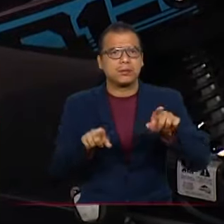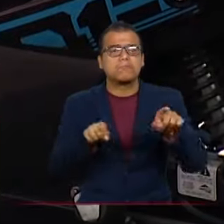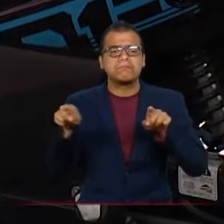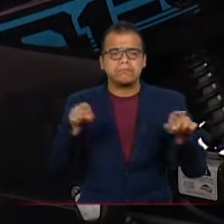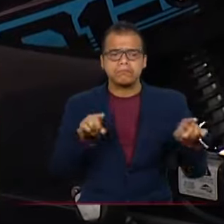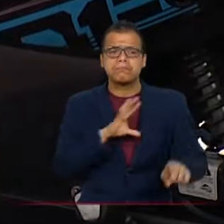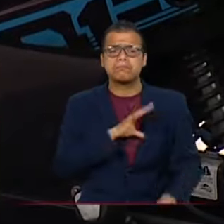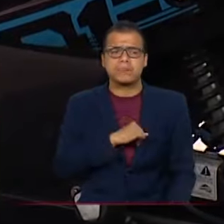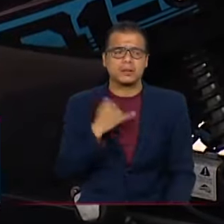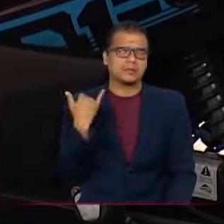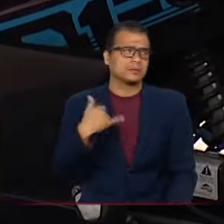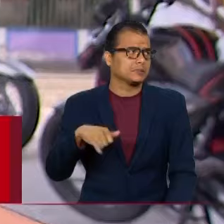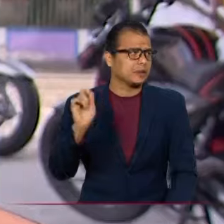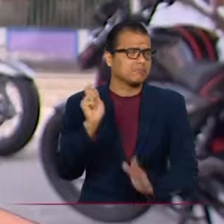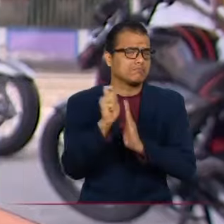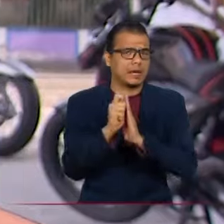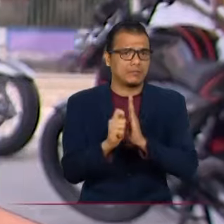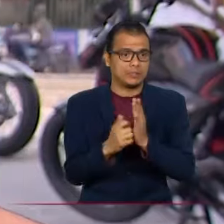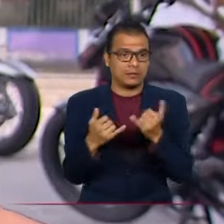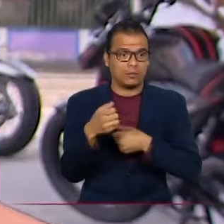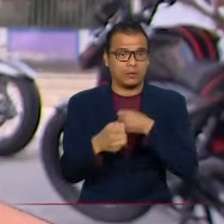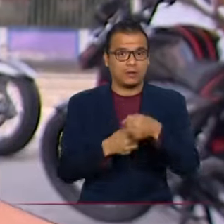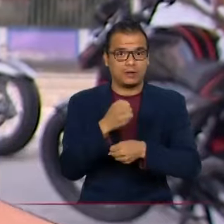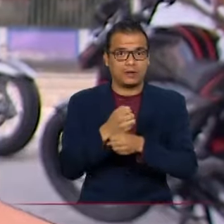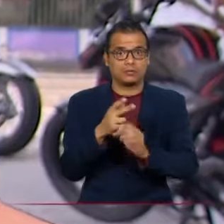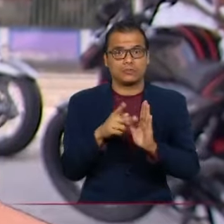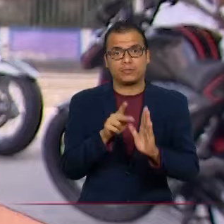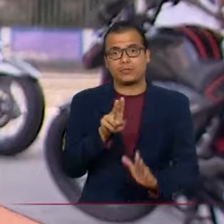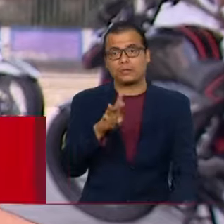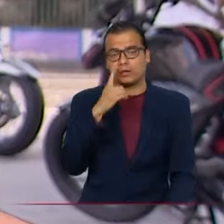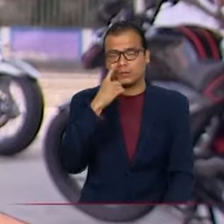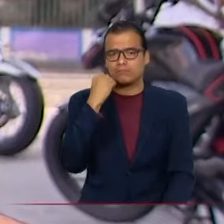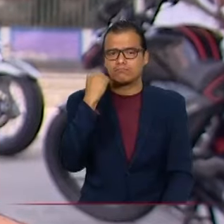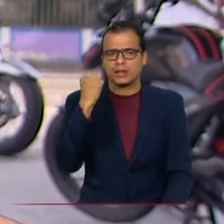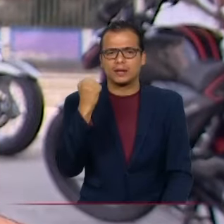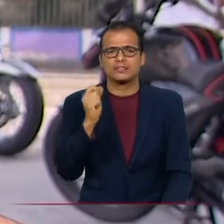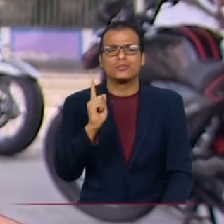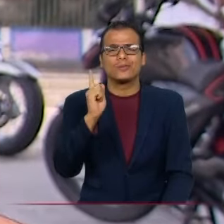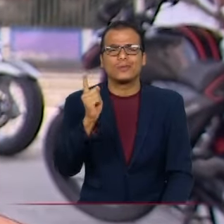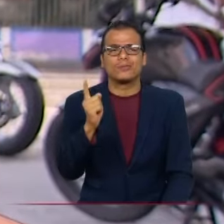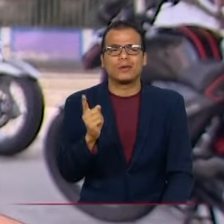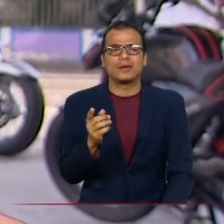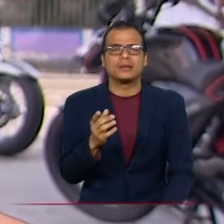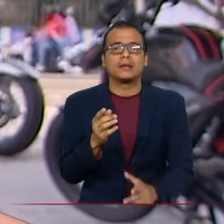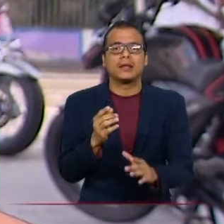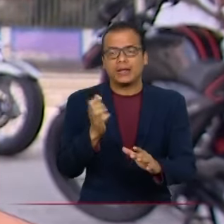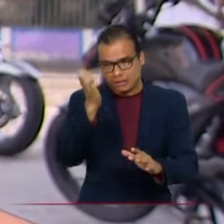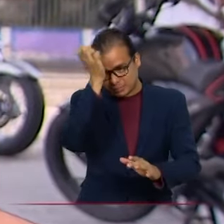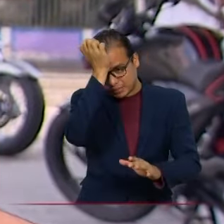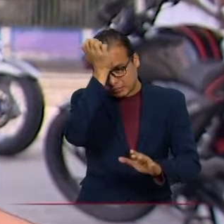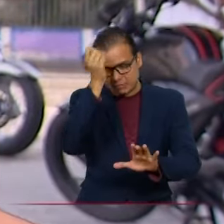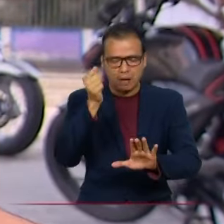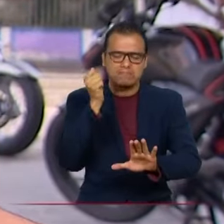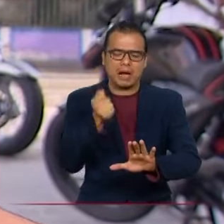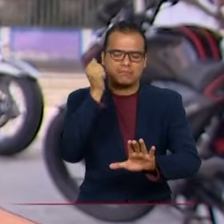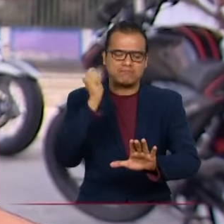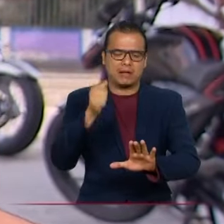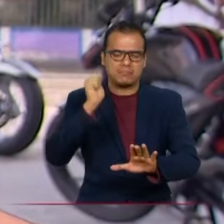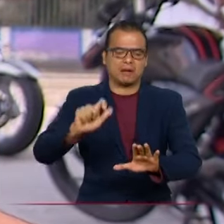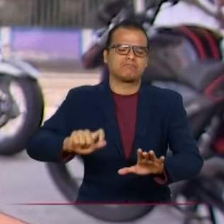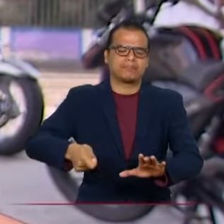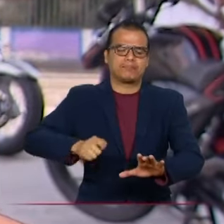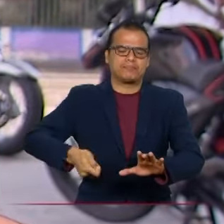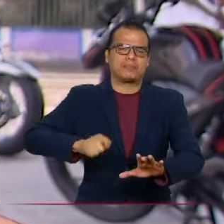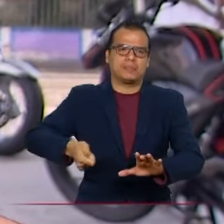Cali durante este año. Ahora un switch lo abren muy fácil por la calidad del material, entonces el golpe, al darle con el